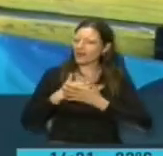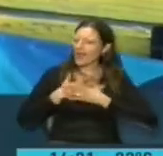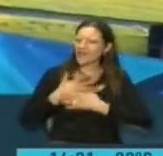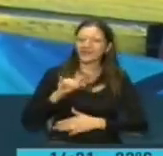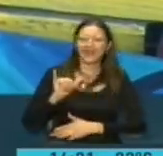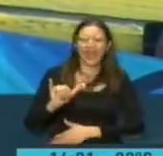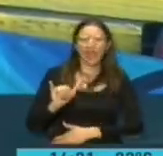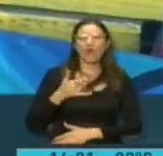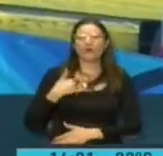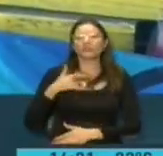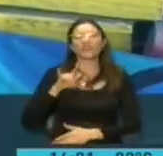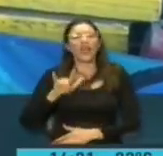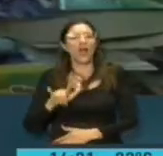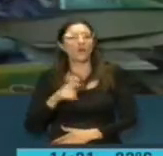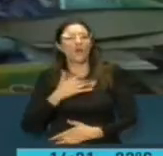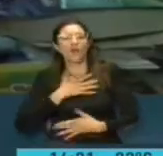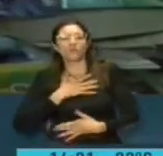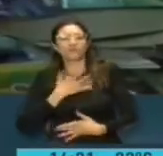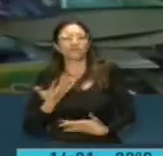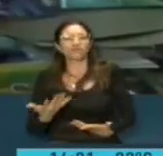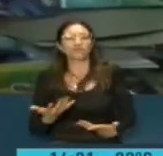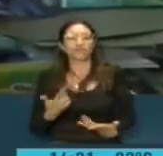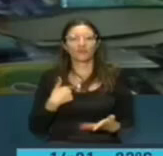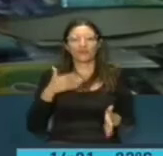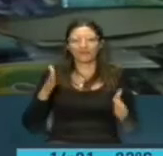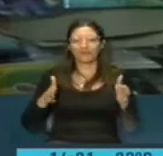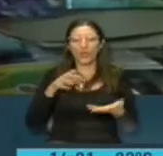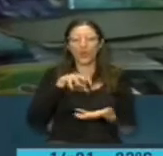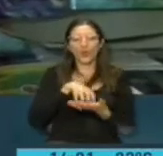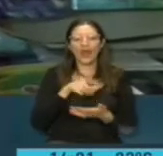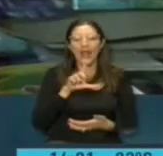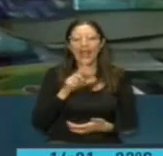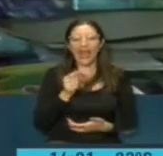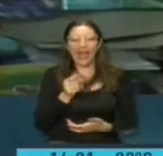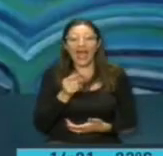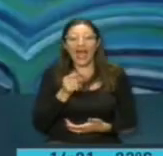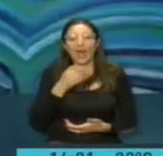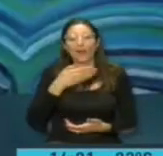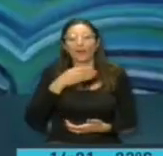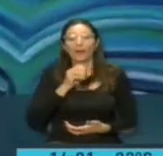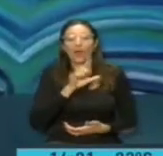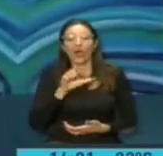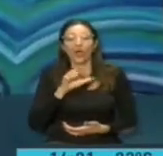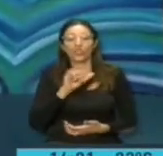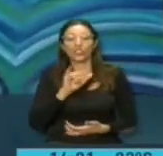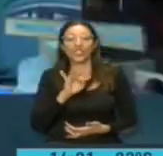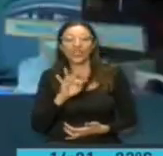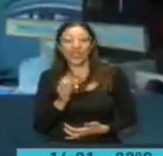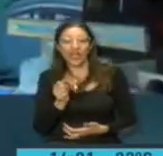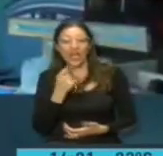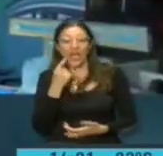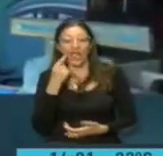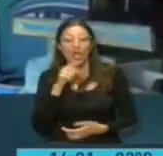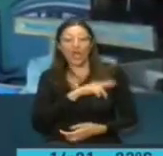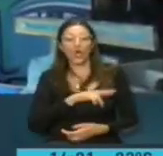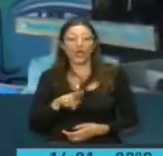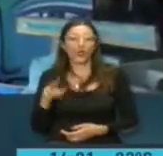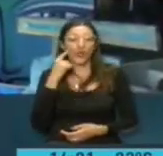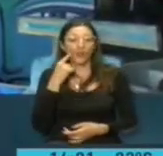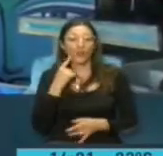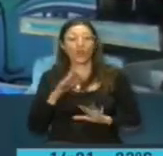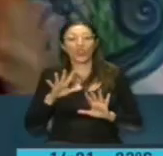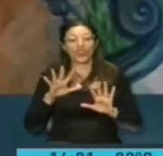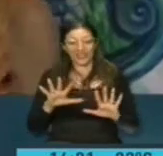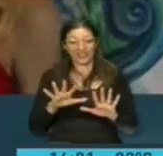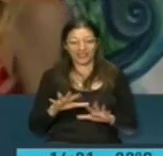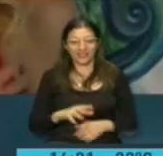zona se llama La Boyita. Es entre Manantiales y José Ignacio. Estamos a 3 minutos del mar por Ruta 10, que la pavimentaron. ¿Este lo pidieron